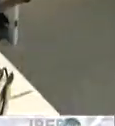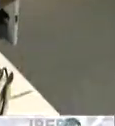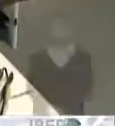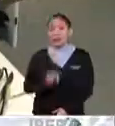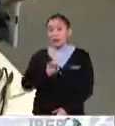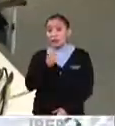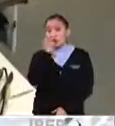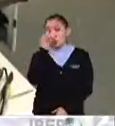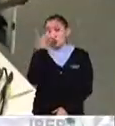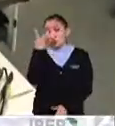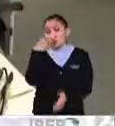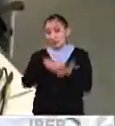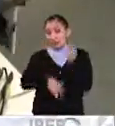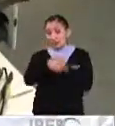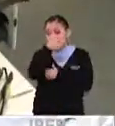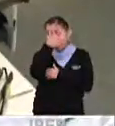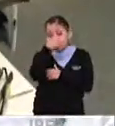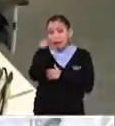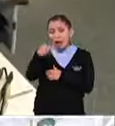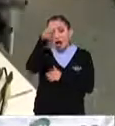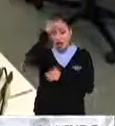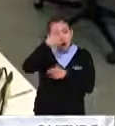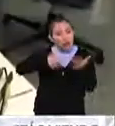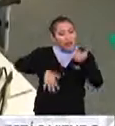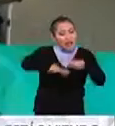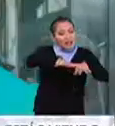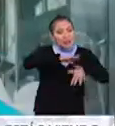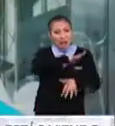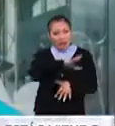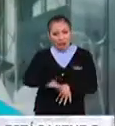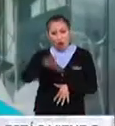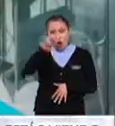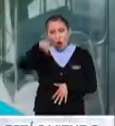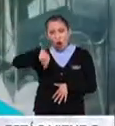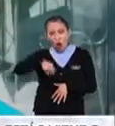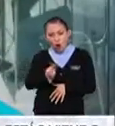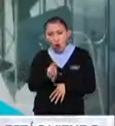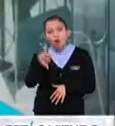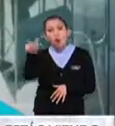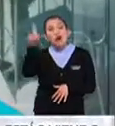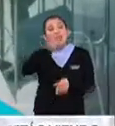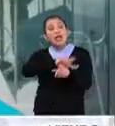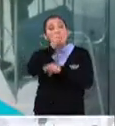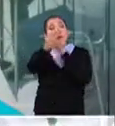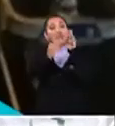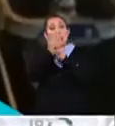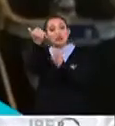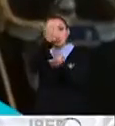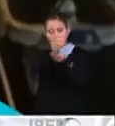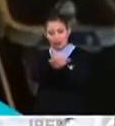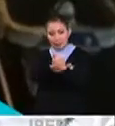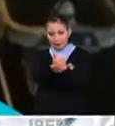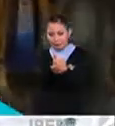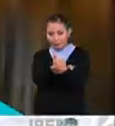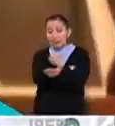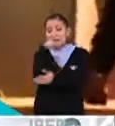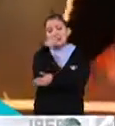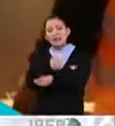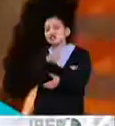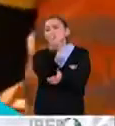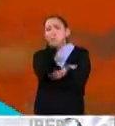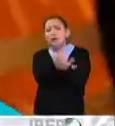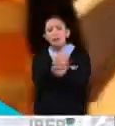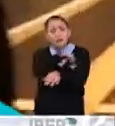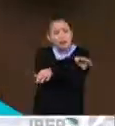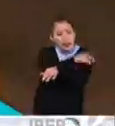El 31 de octubre de 2013 se acordó en la Asamblea General de las Naciones Unidas como Día Mundial de las Ciudades. Estas